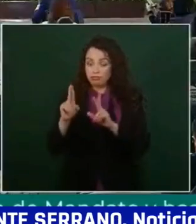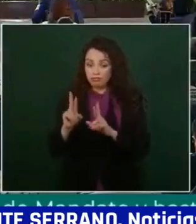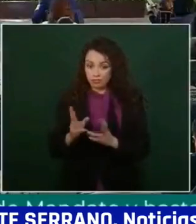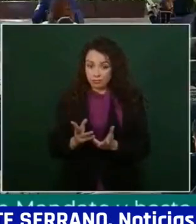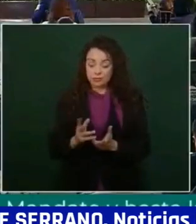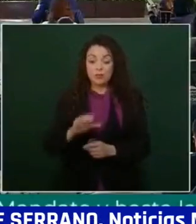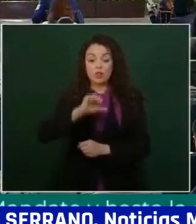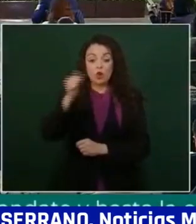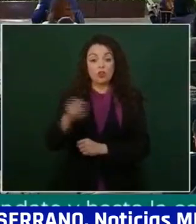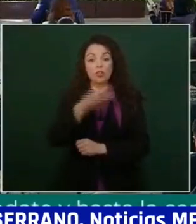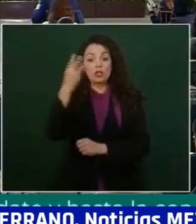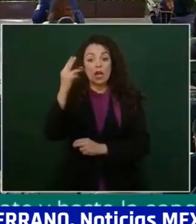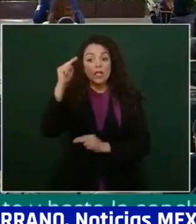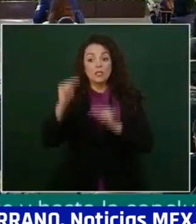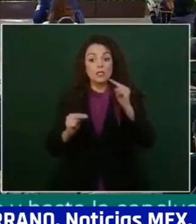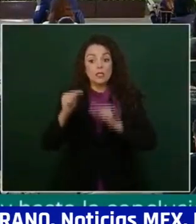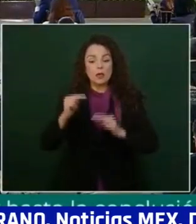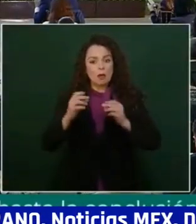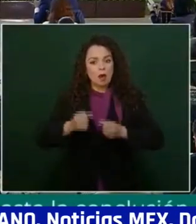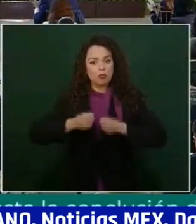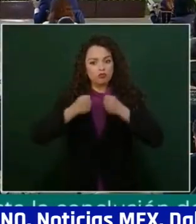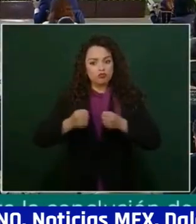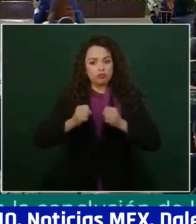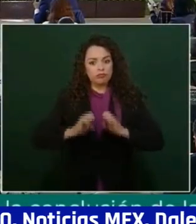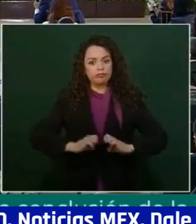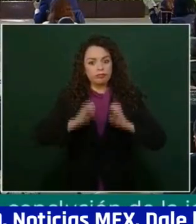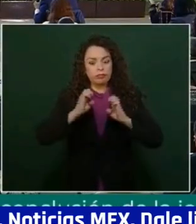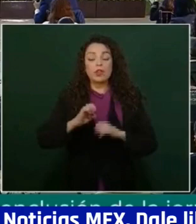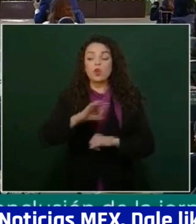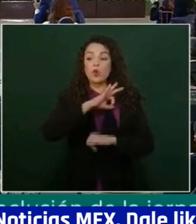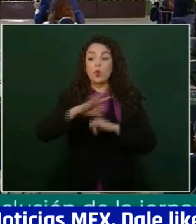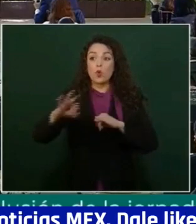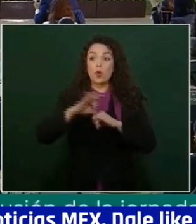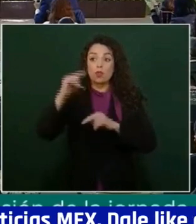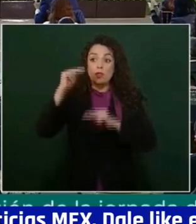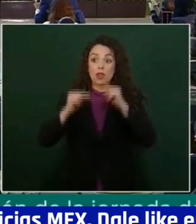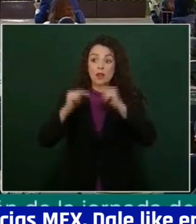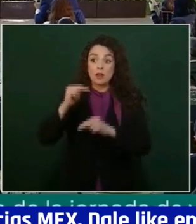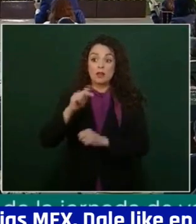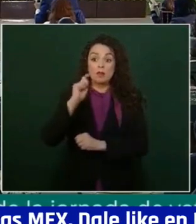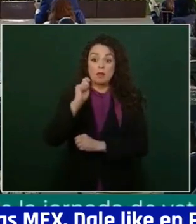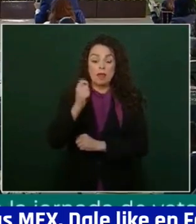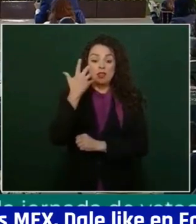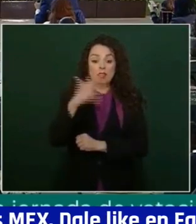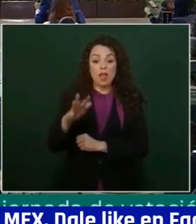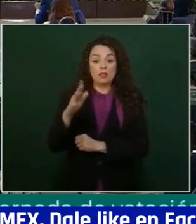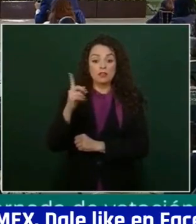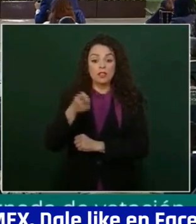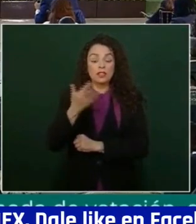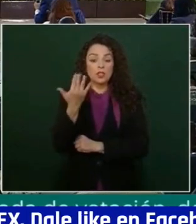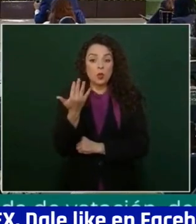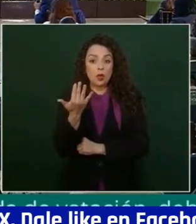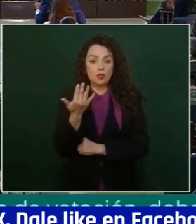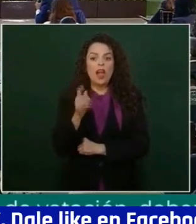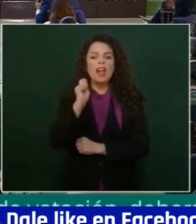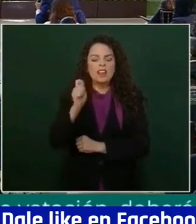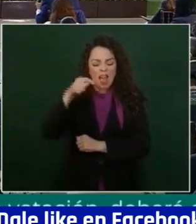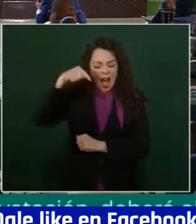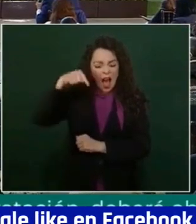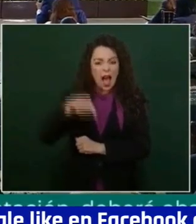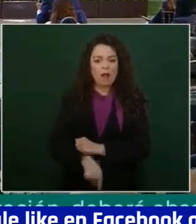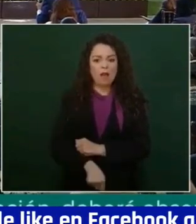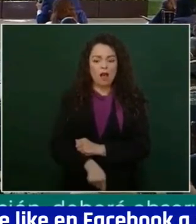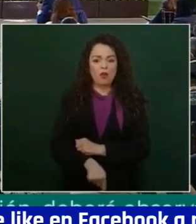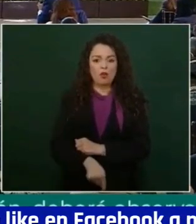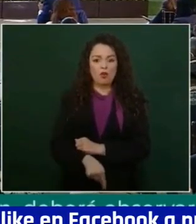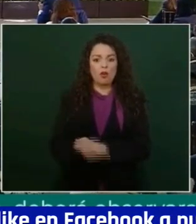niveles de superestructura. Nos encontramos en el último nivel, en el nivel 1050, pero les voy a explicar qué hay abajo. En el